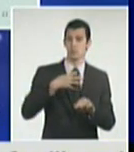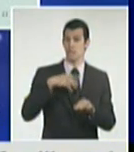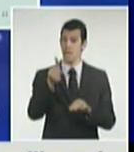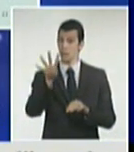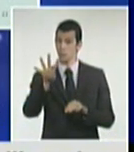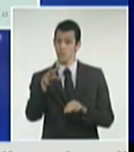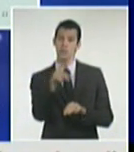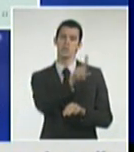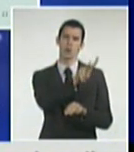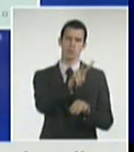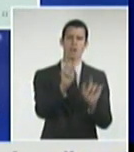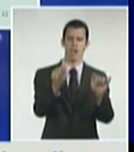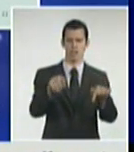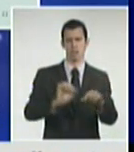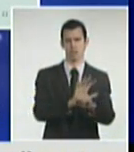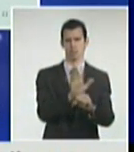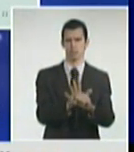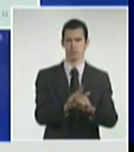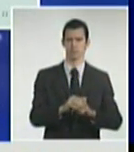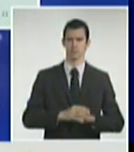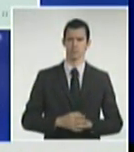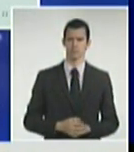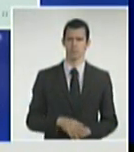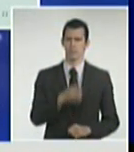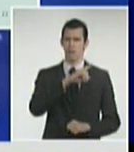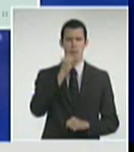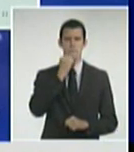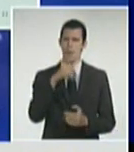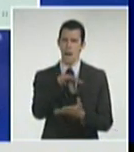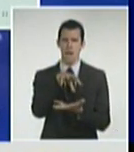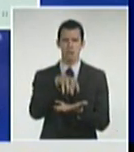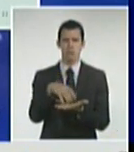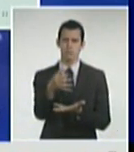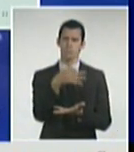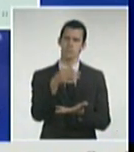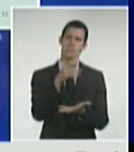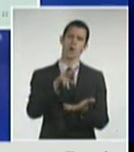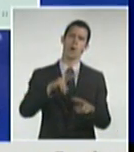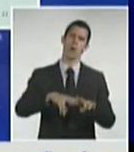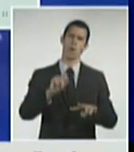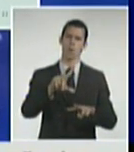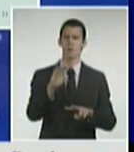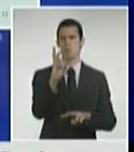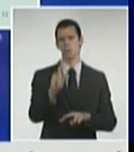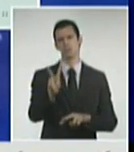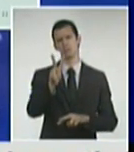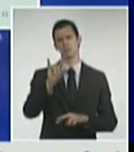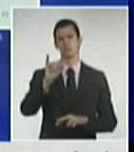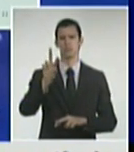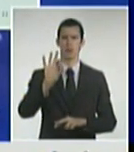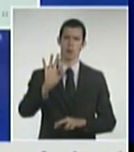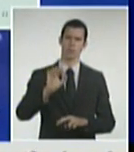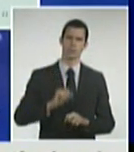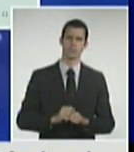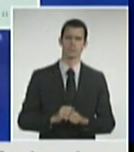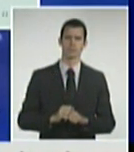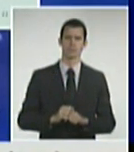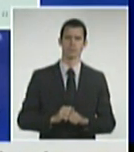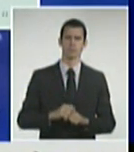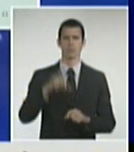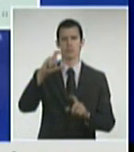ayer, en el de Holguín, donde se diagnostican 268 personas, y Cueto con